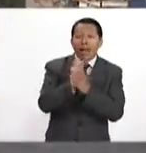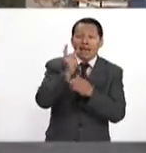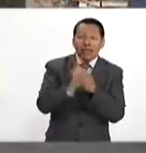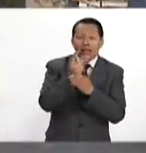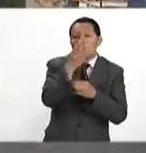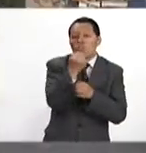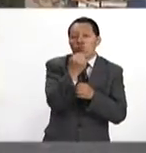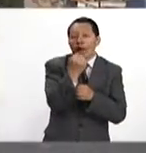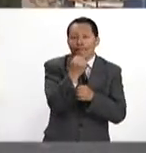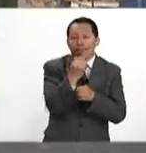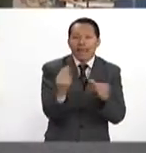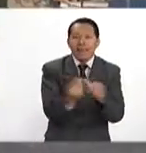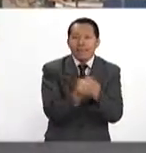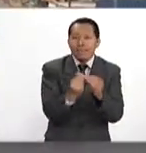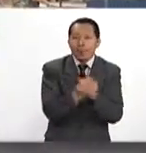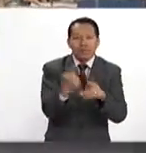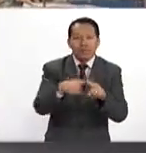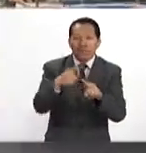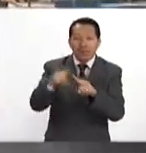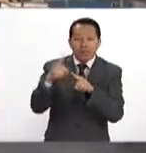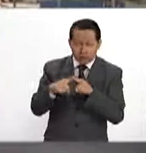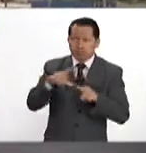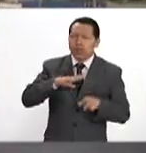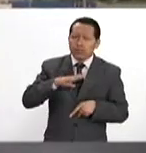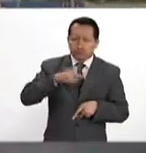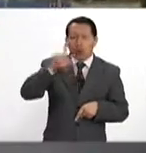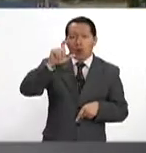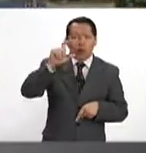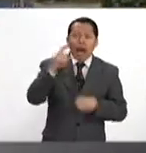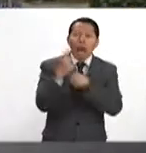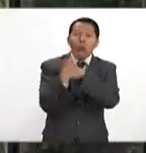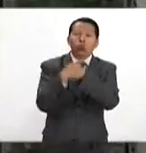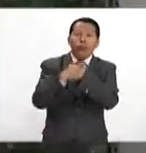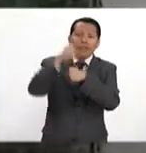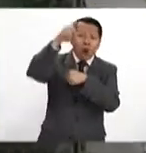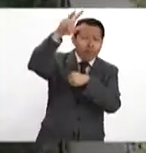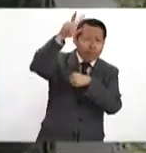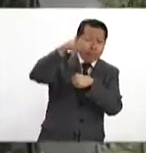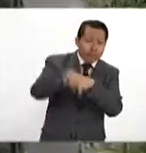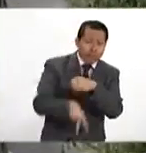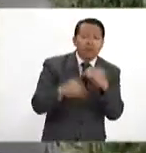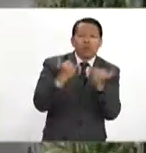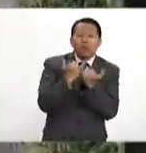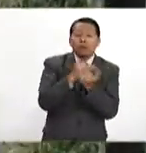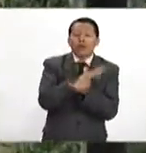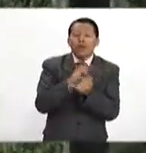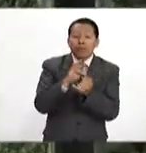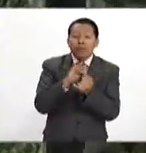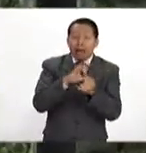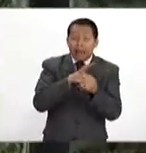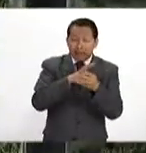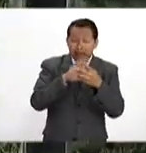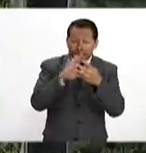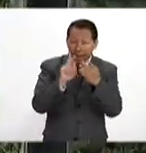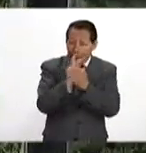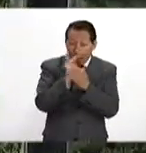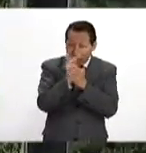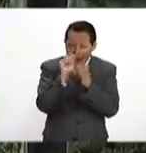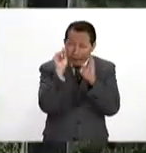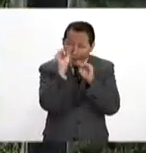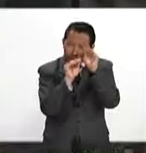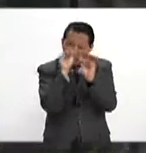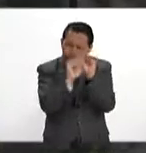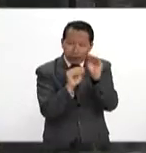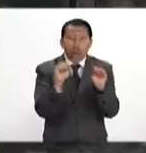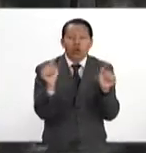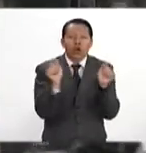9 especies distintas. Tiene un sistema de riego automático y las membranas en donde se plantaron los vegetales fueron